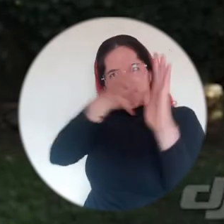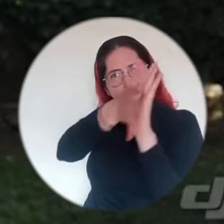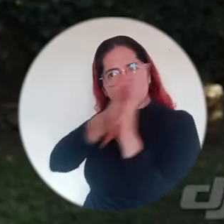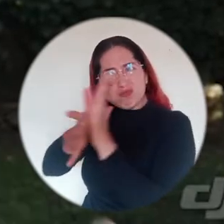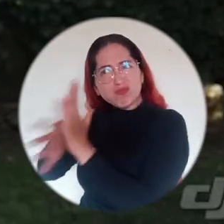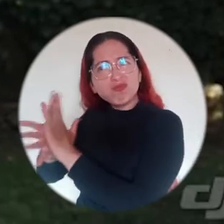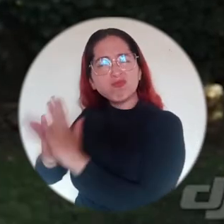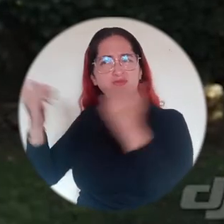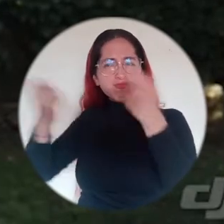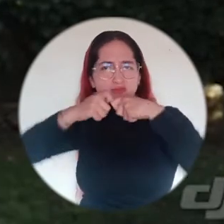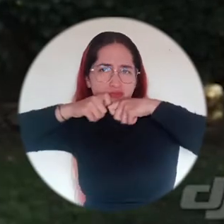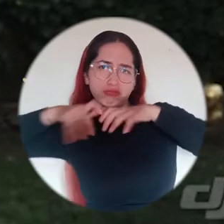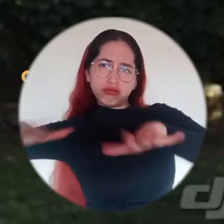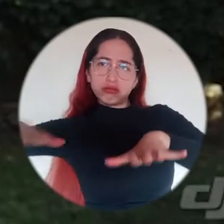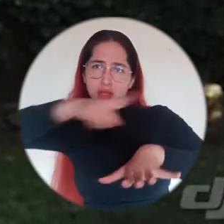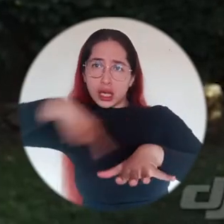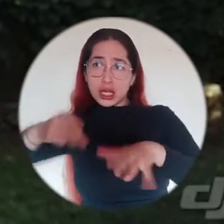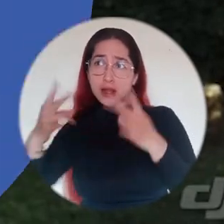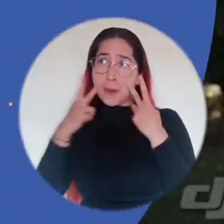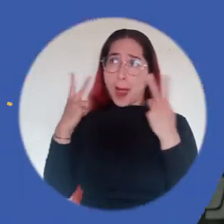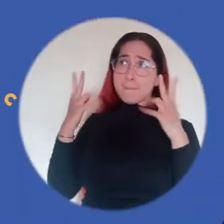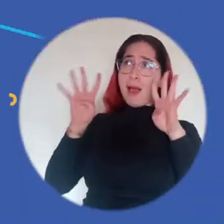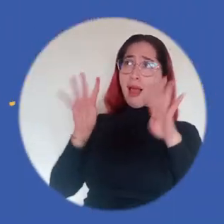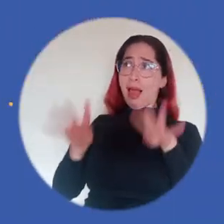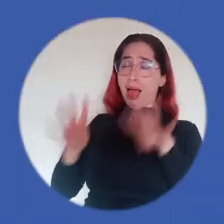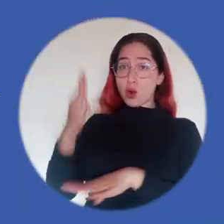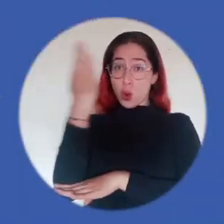en general y formar públicos alrededor del